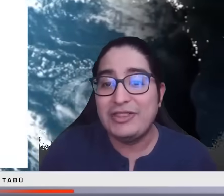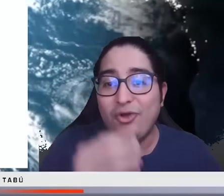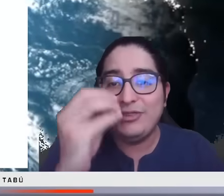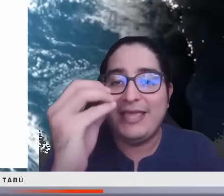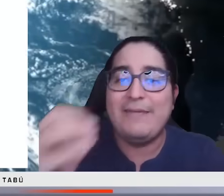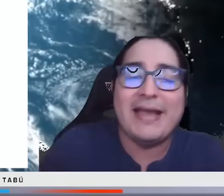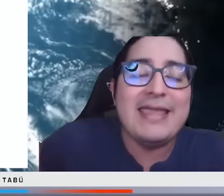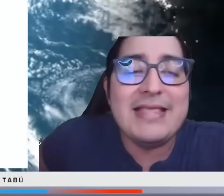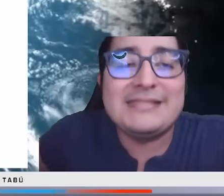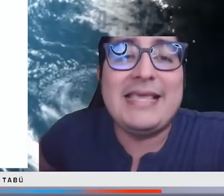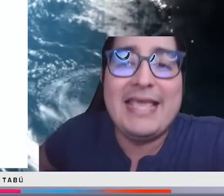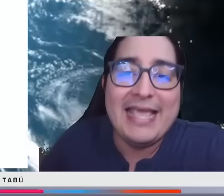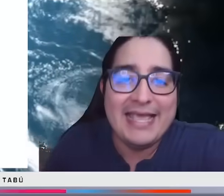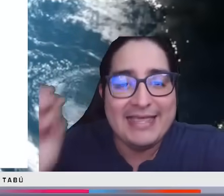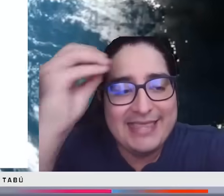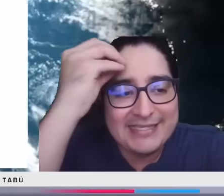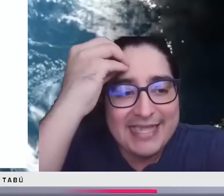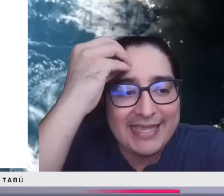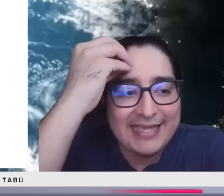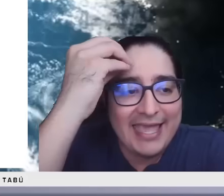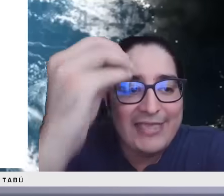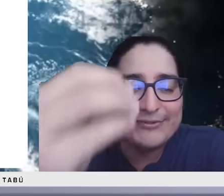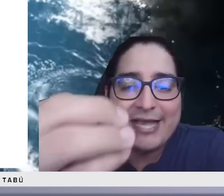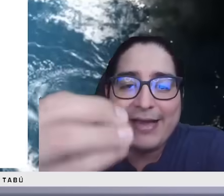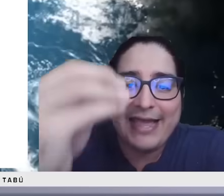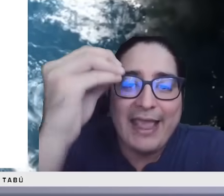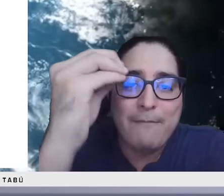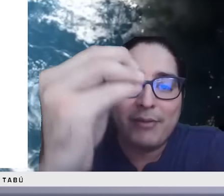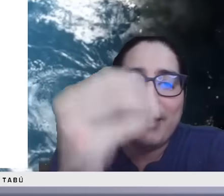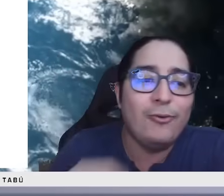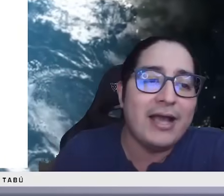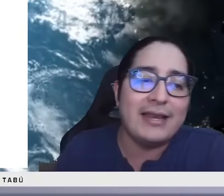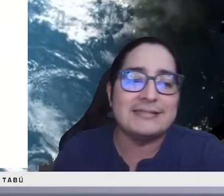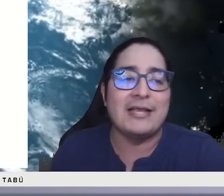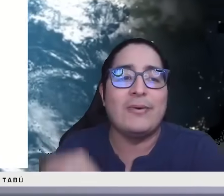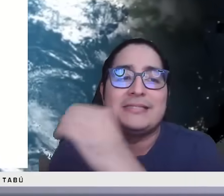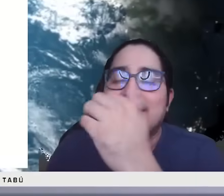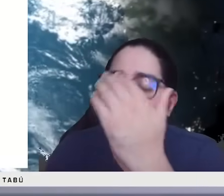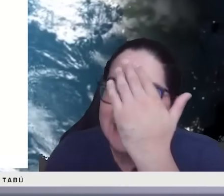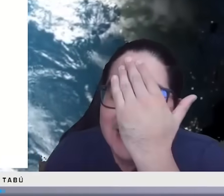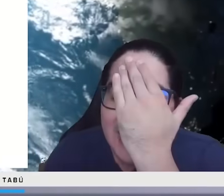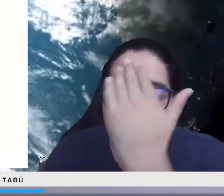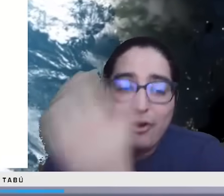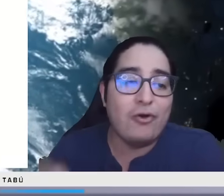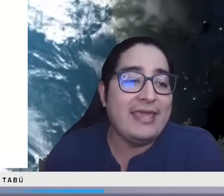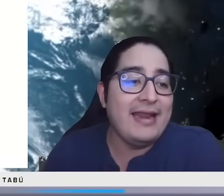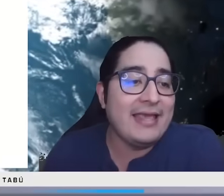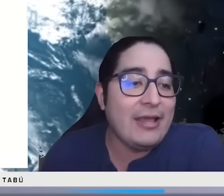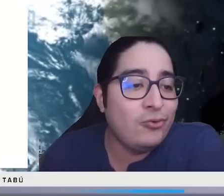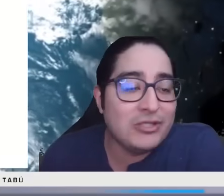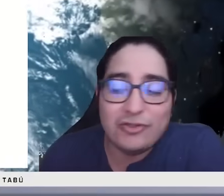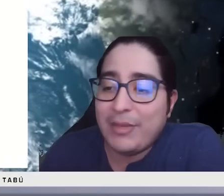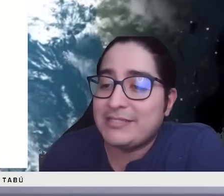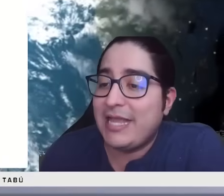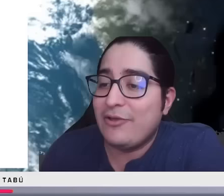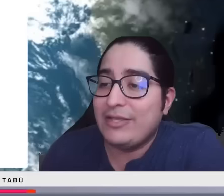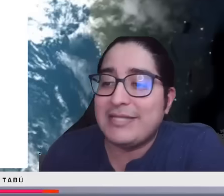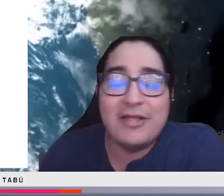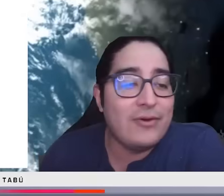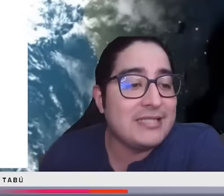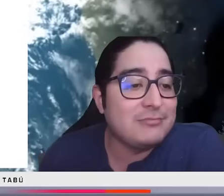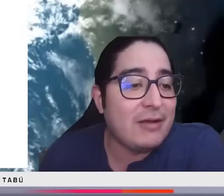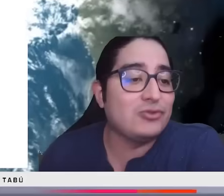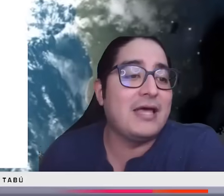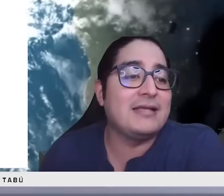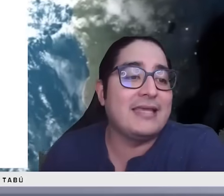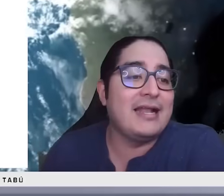Alasraki, donde imagínense, dicen que ellos ya van en primer lugar en las encuestas. Luego quieren que uno les tome en serio y